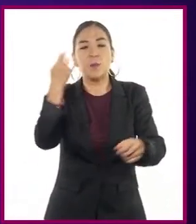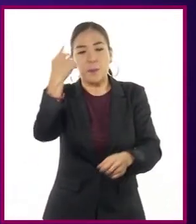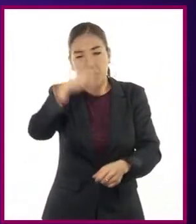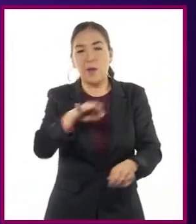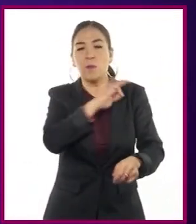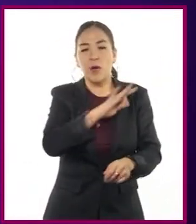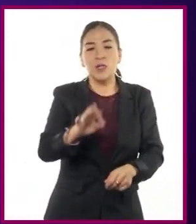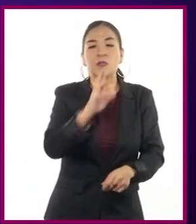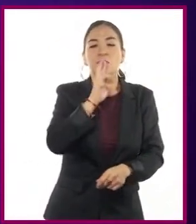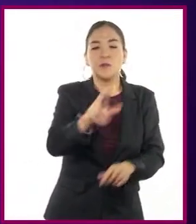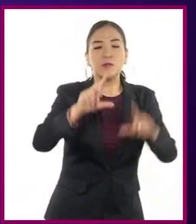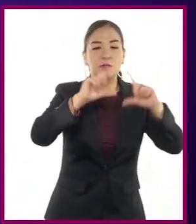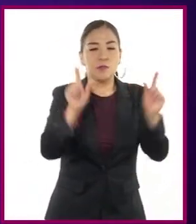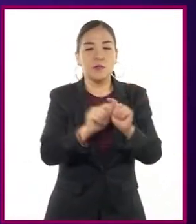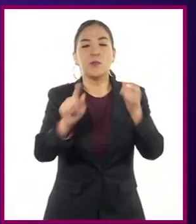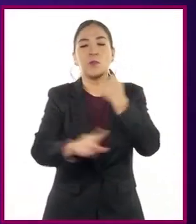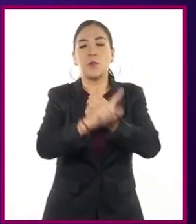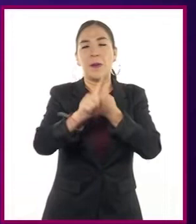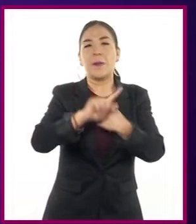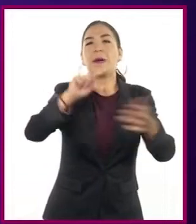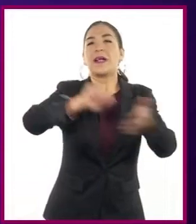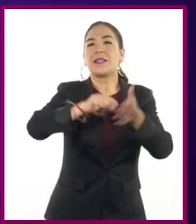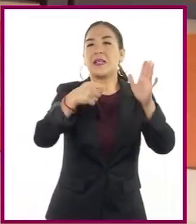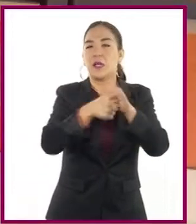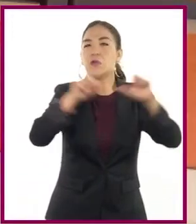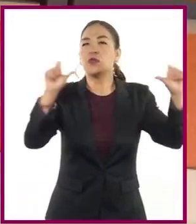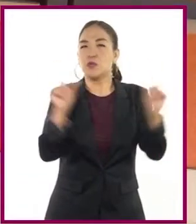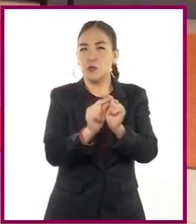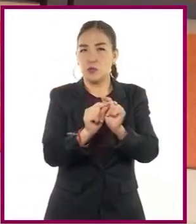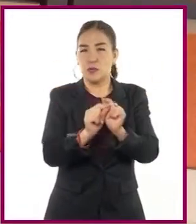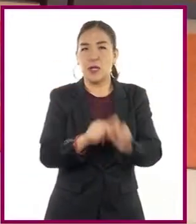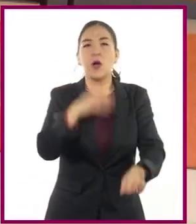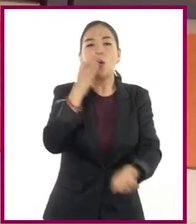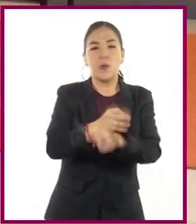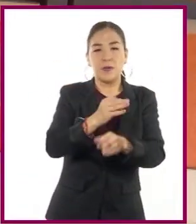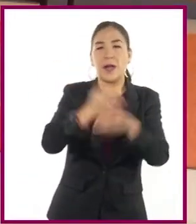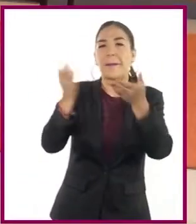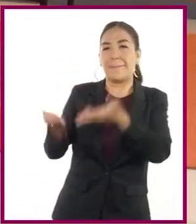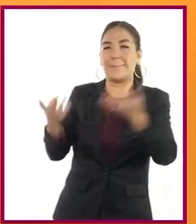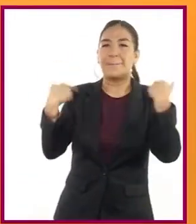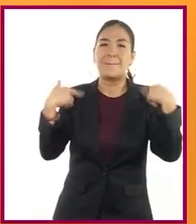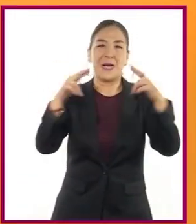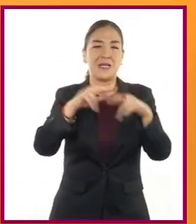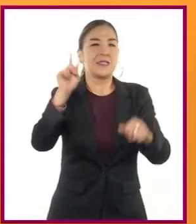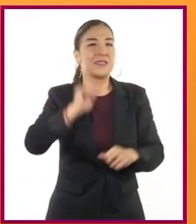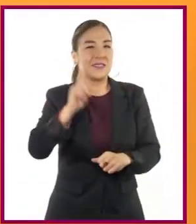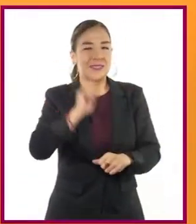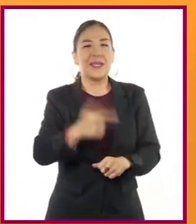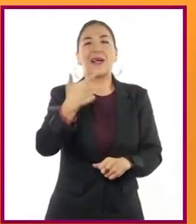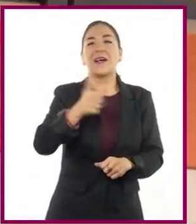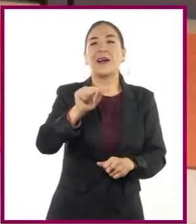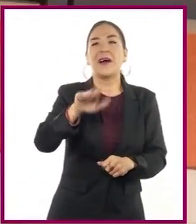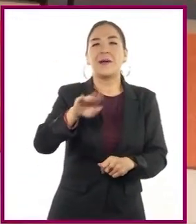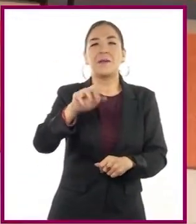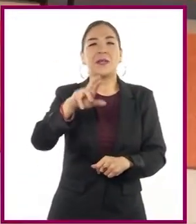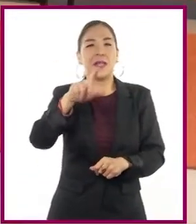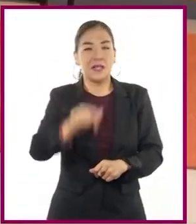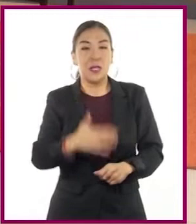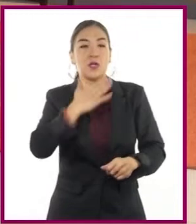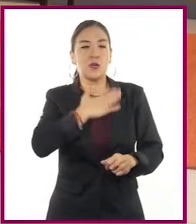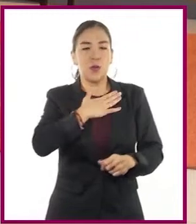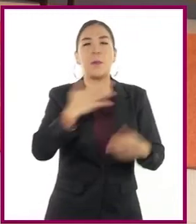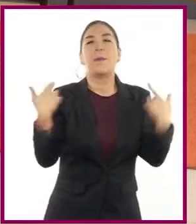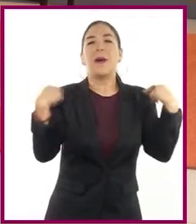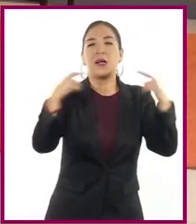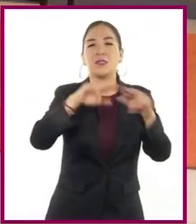poder identificar problemas técnicos. Y para ello contamos con la presencia de la maestra Gabriela Palma y de su servidor José